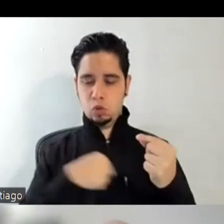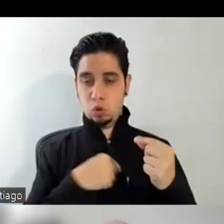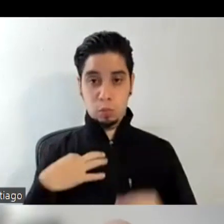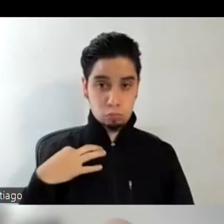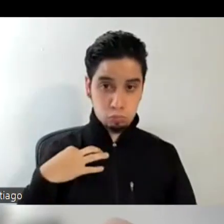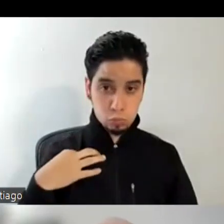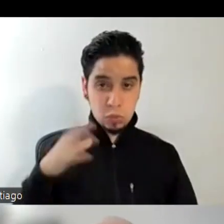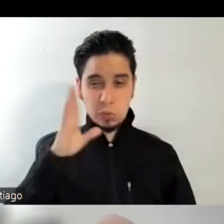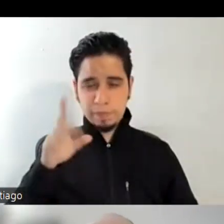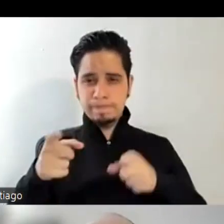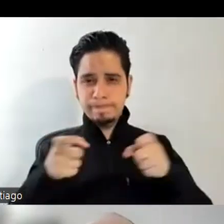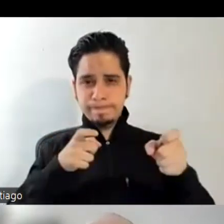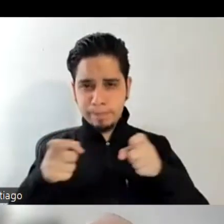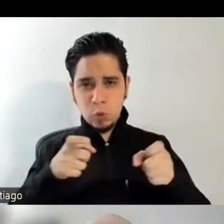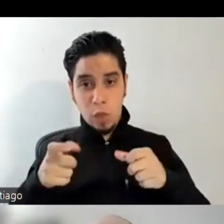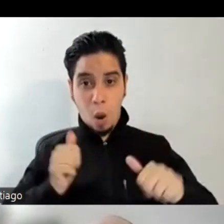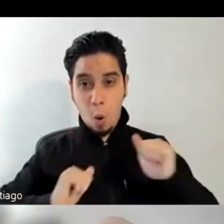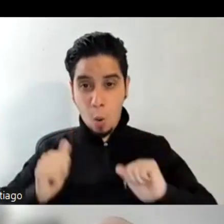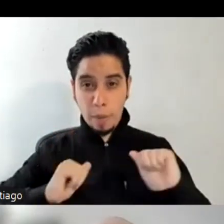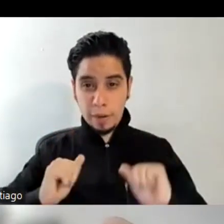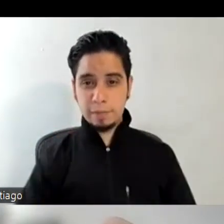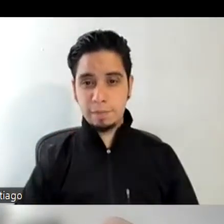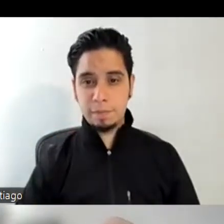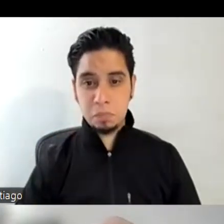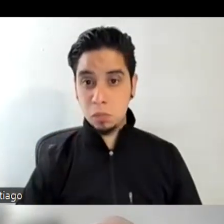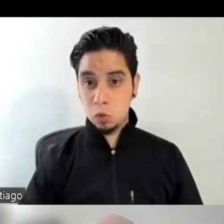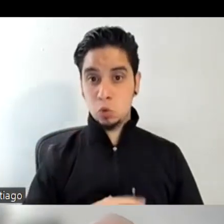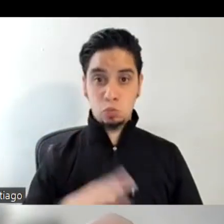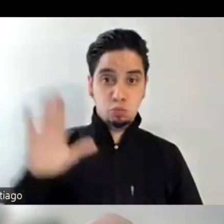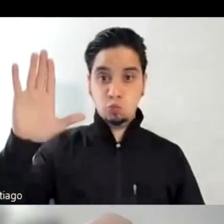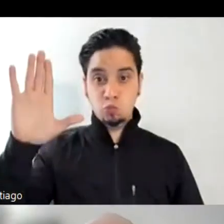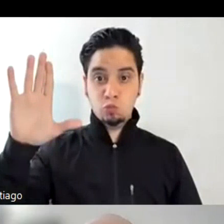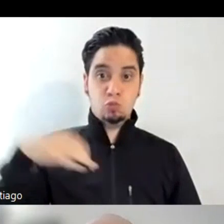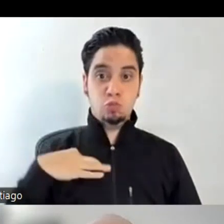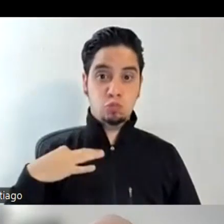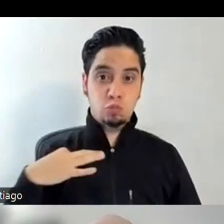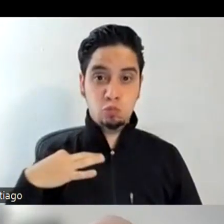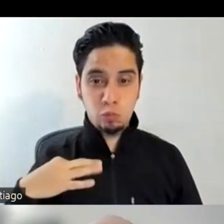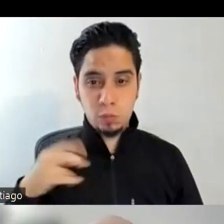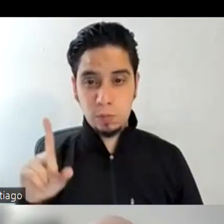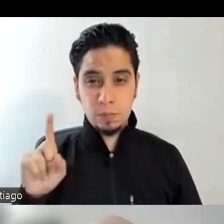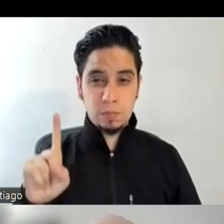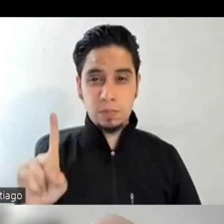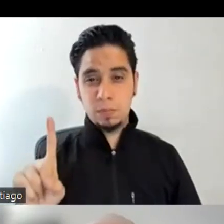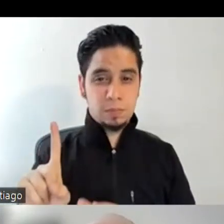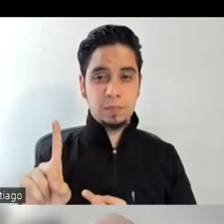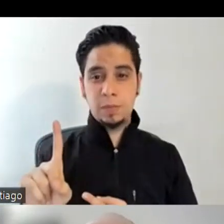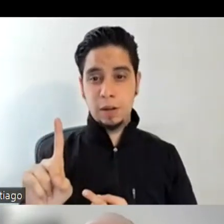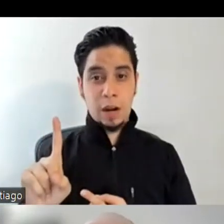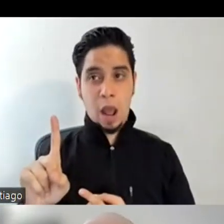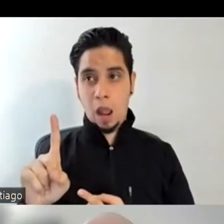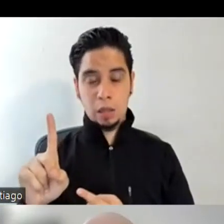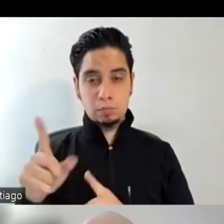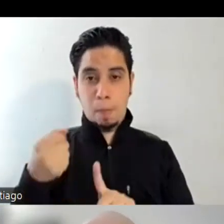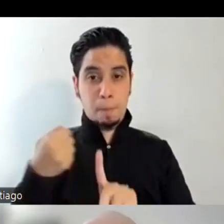para que participáramos, algunos estudiantes dirigían y otros actuaban. Y yo pues fui la voluntaria para dirigir y pues ahí lo descubrí. Me